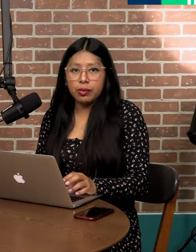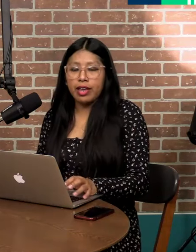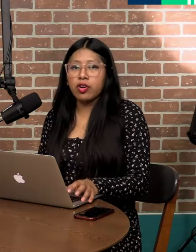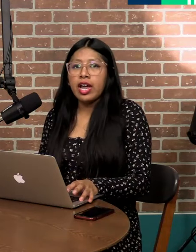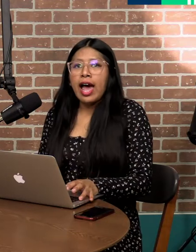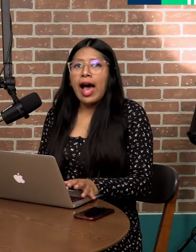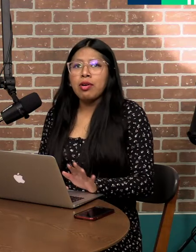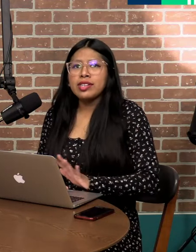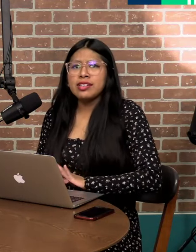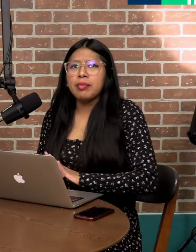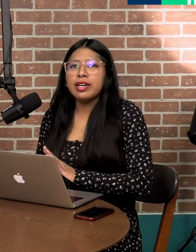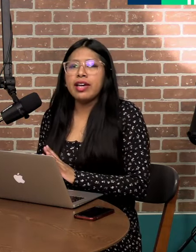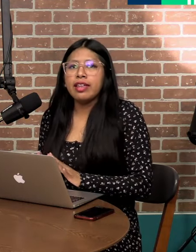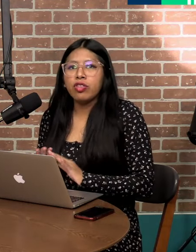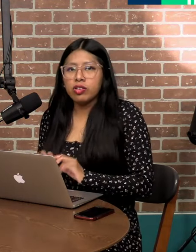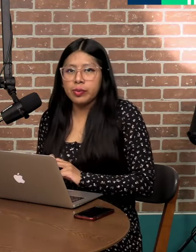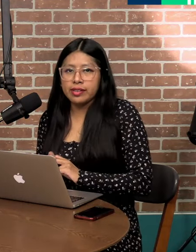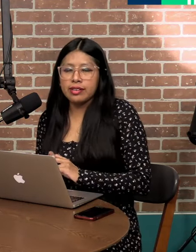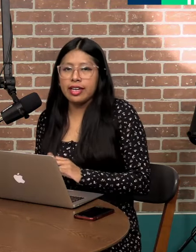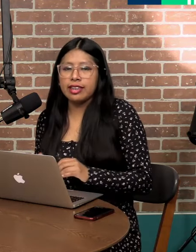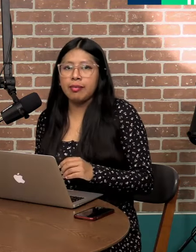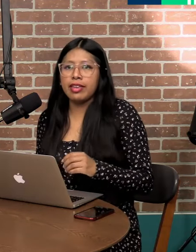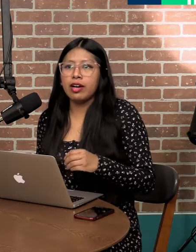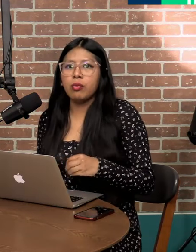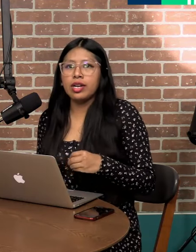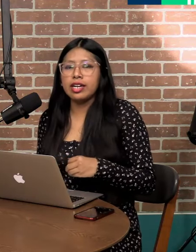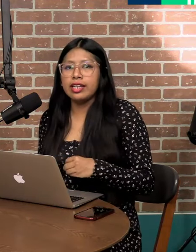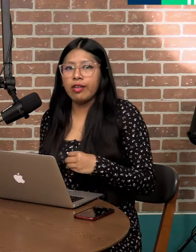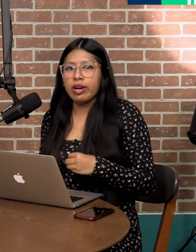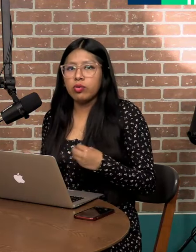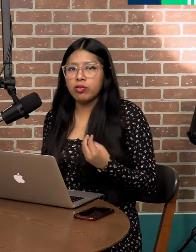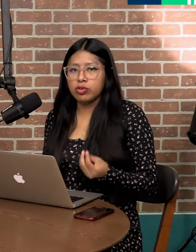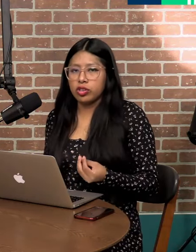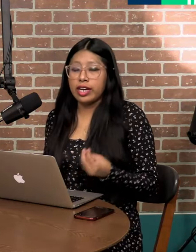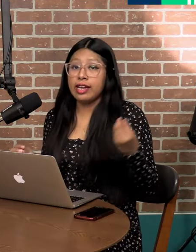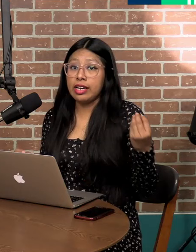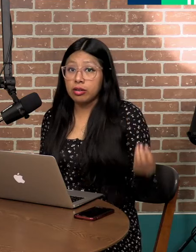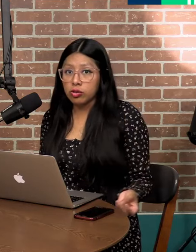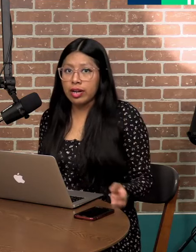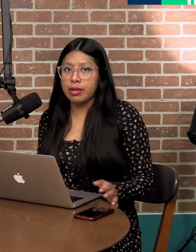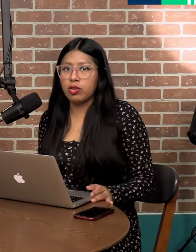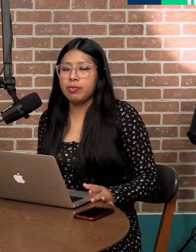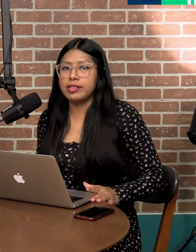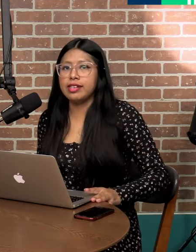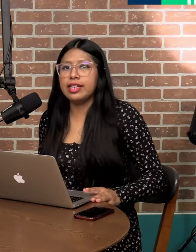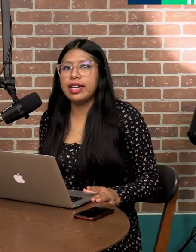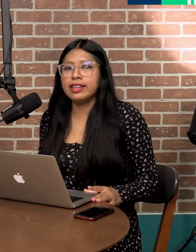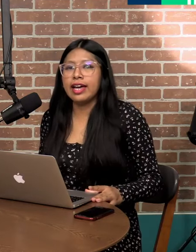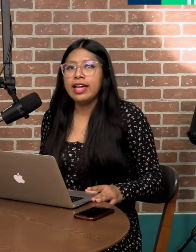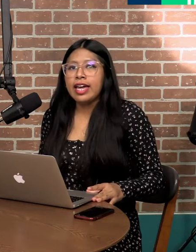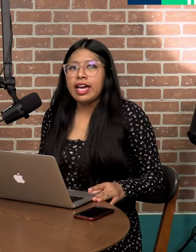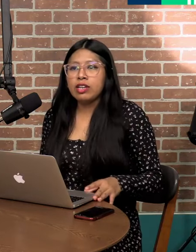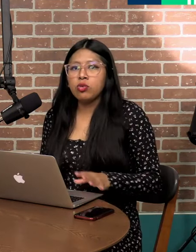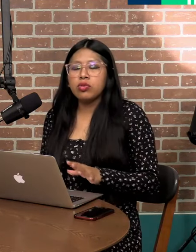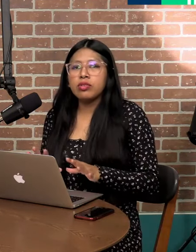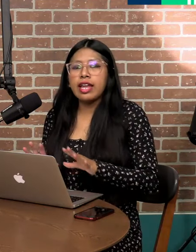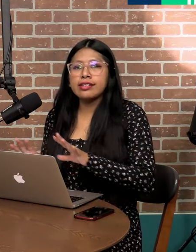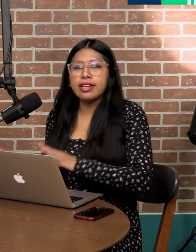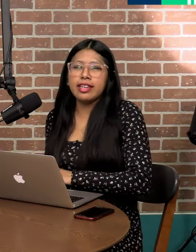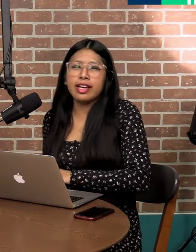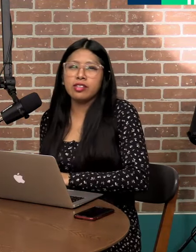López Obrador habló esta semana dos veces del tema de cómo han criticado algunas funcionarias e incluso la virtual presidenta electa en